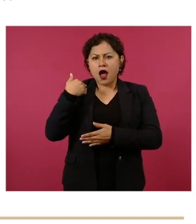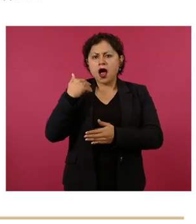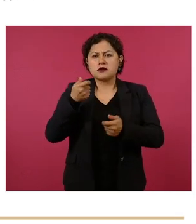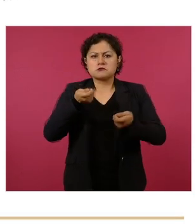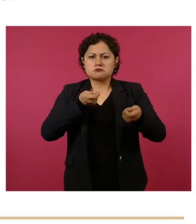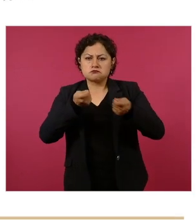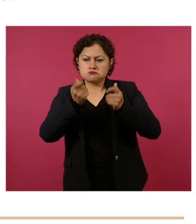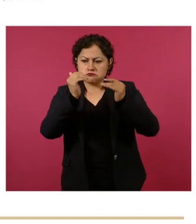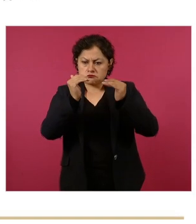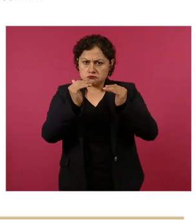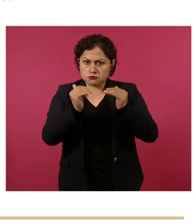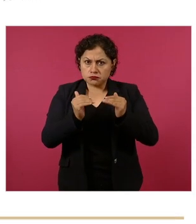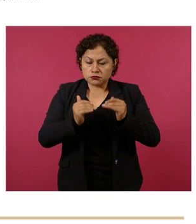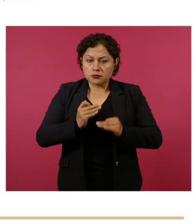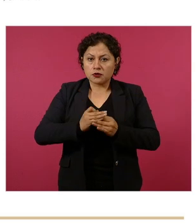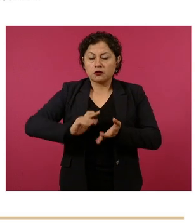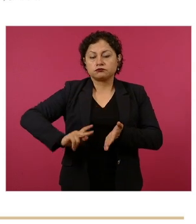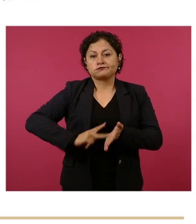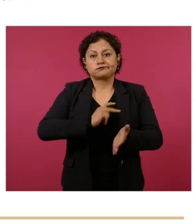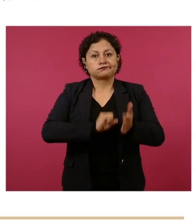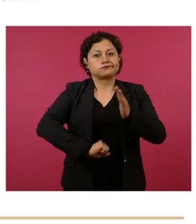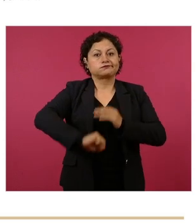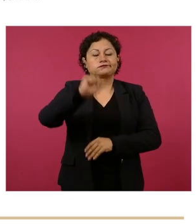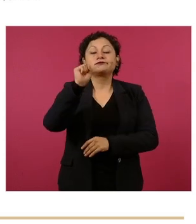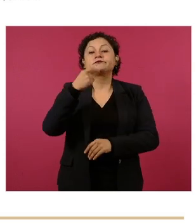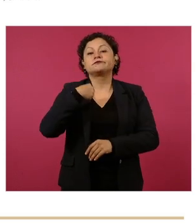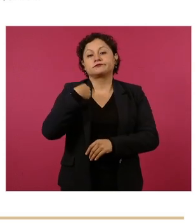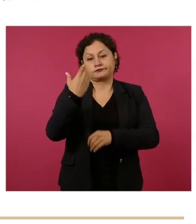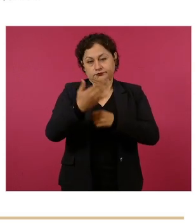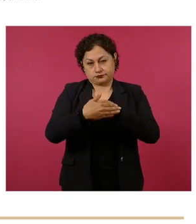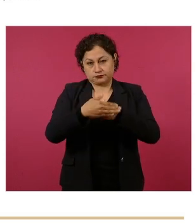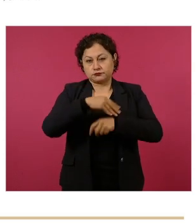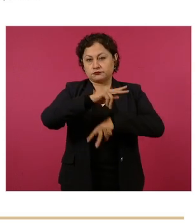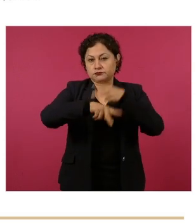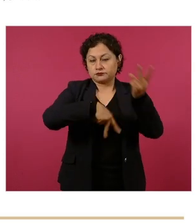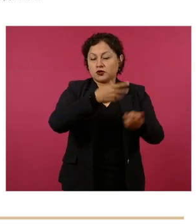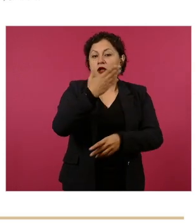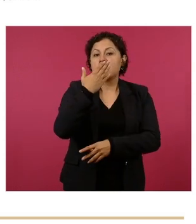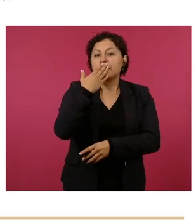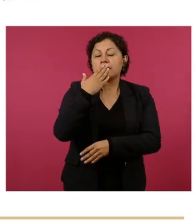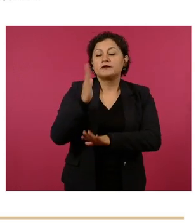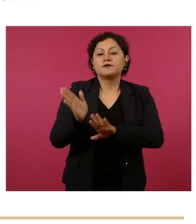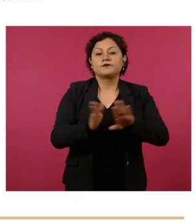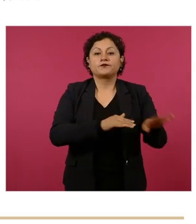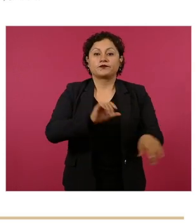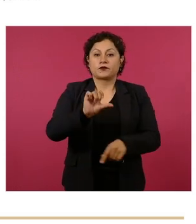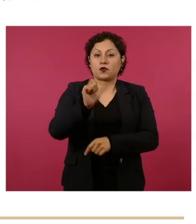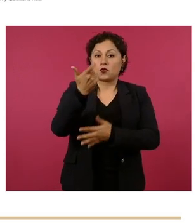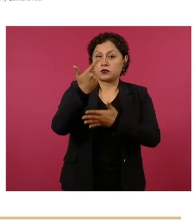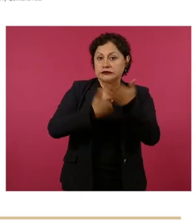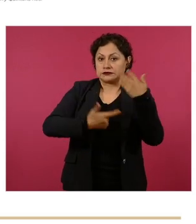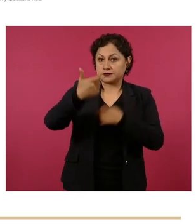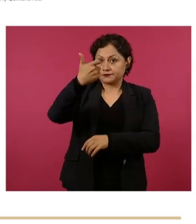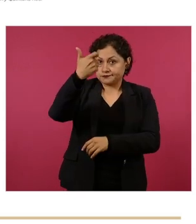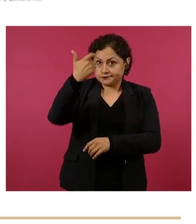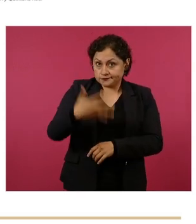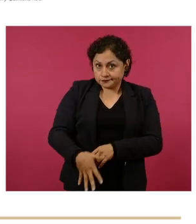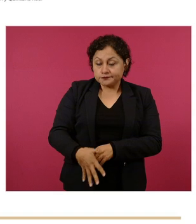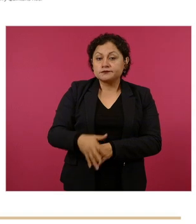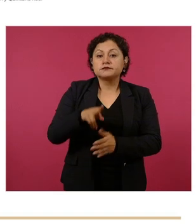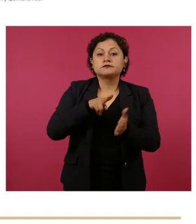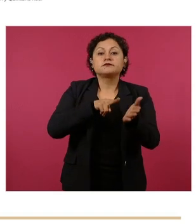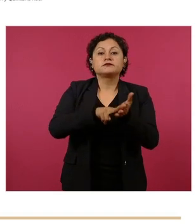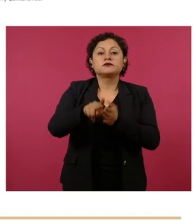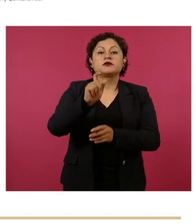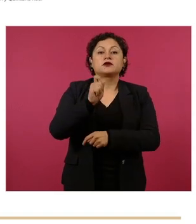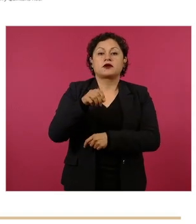Guaymas, pero vamos a estar muy atentos por allá en el estado de Sonora. Y entre los precios más bajos en diésel, otra vez tenemos a Móvil